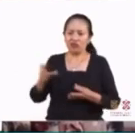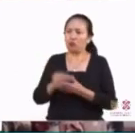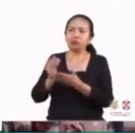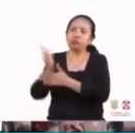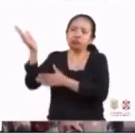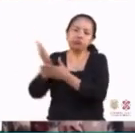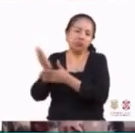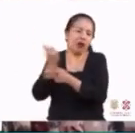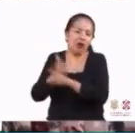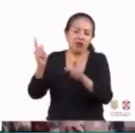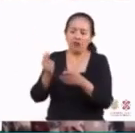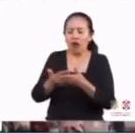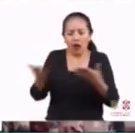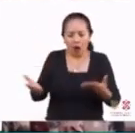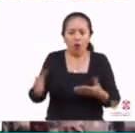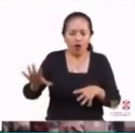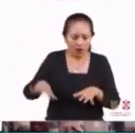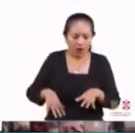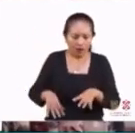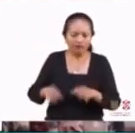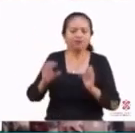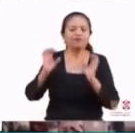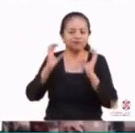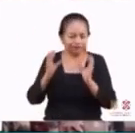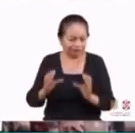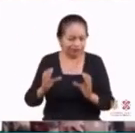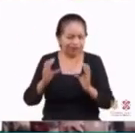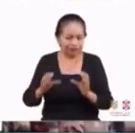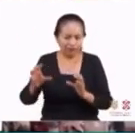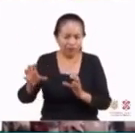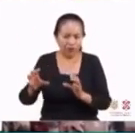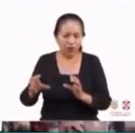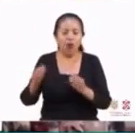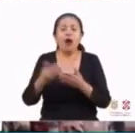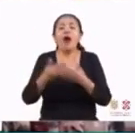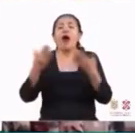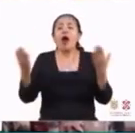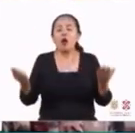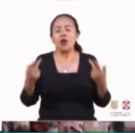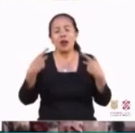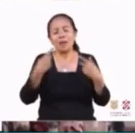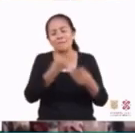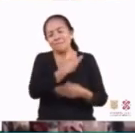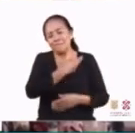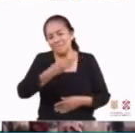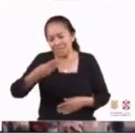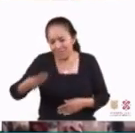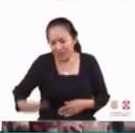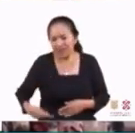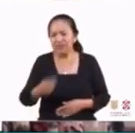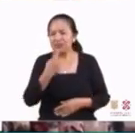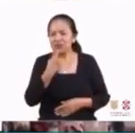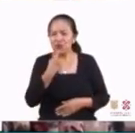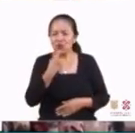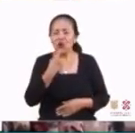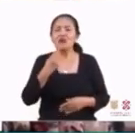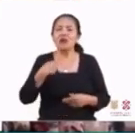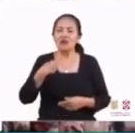Y segundo, pues esto que es muy relevante que plantea ayer el presidente, de revisar realmente con expertos,